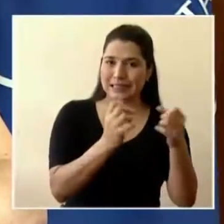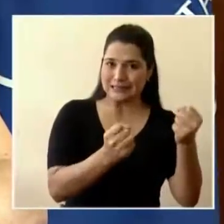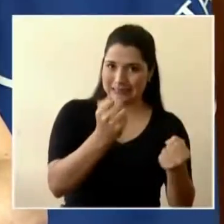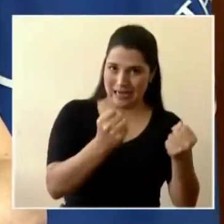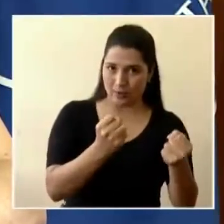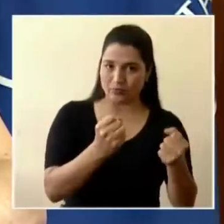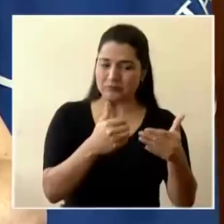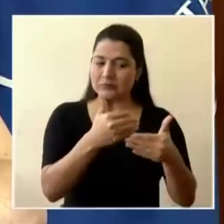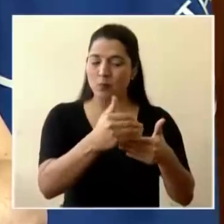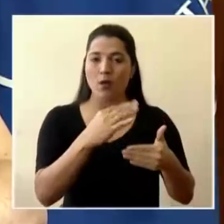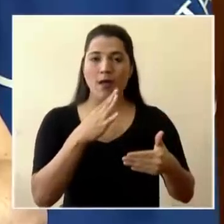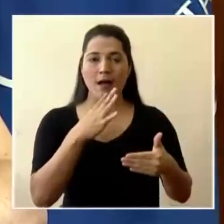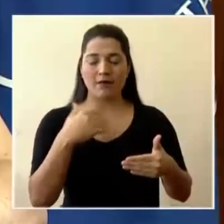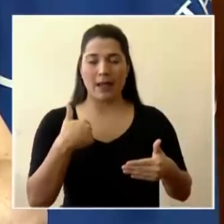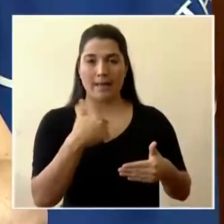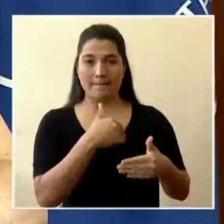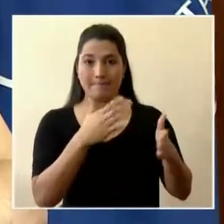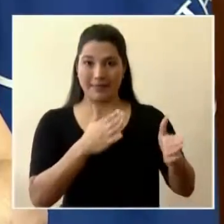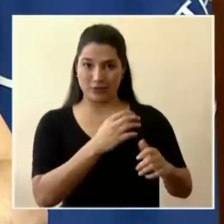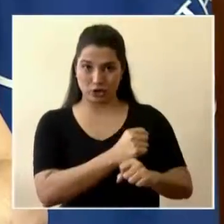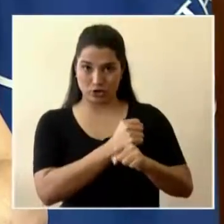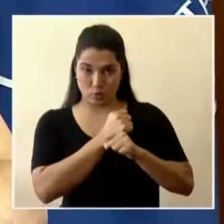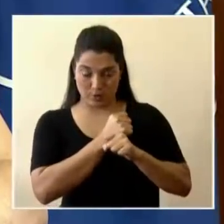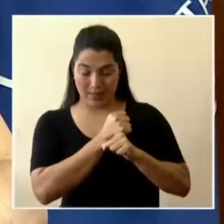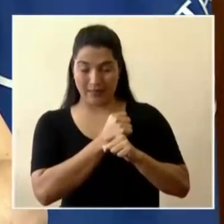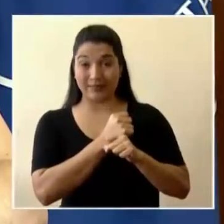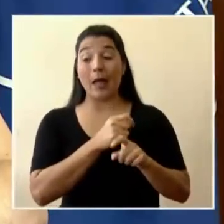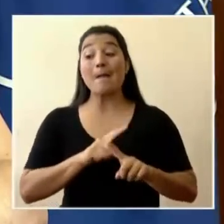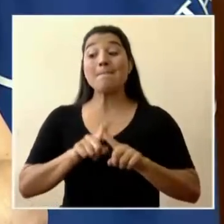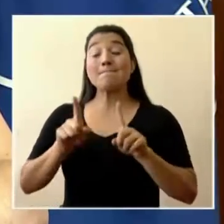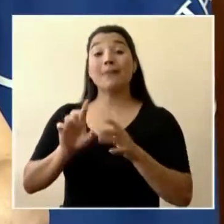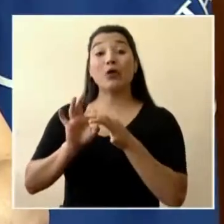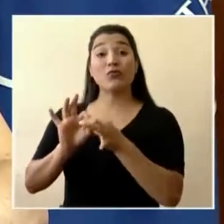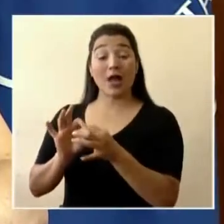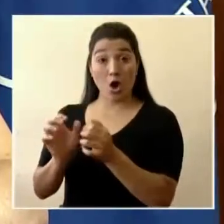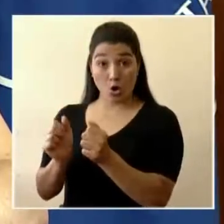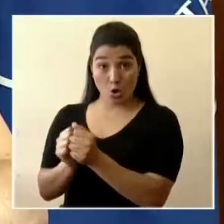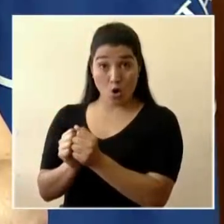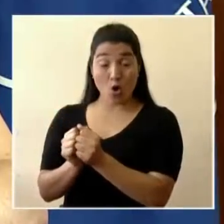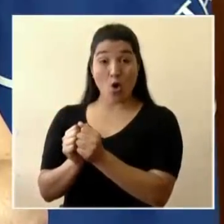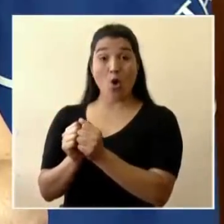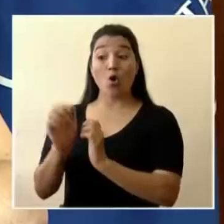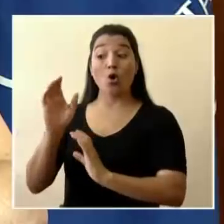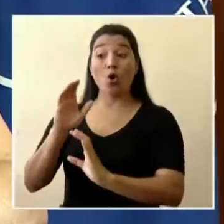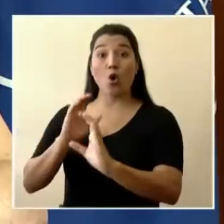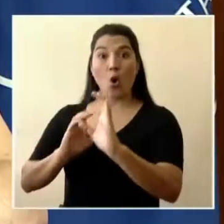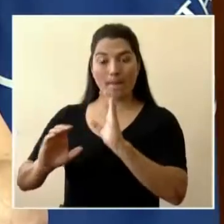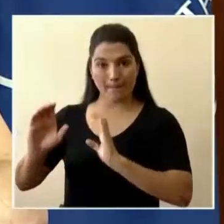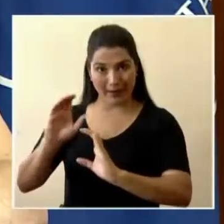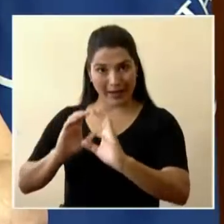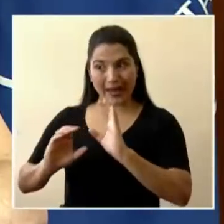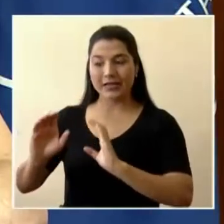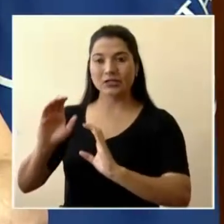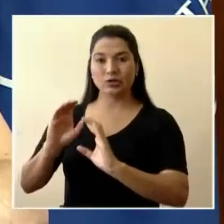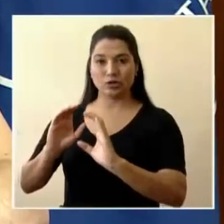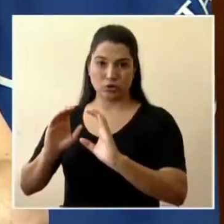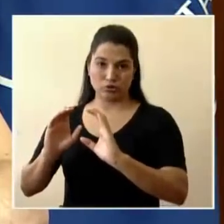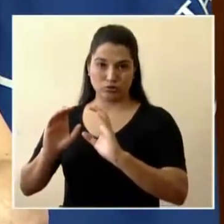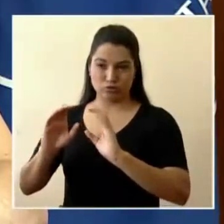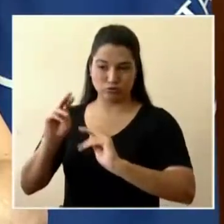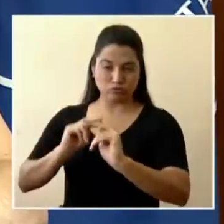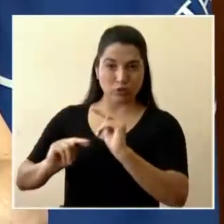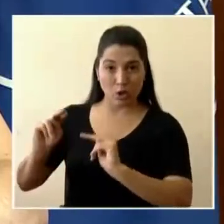de Seguridad, don Michael Soto, pero con respecto al funcionamiento de los establecimientos